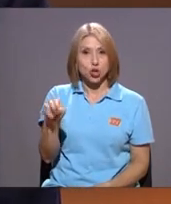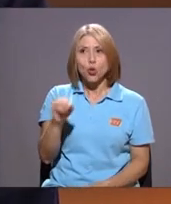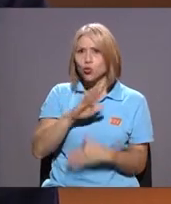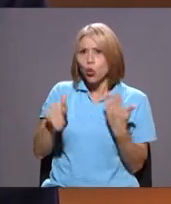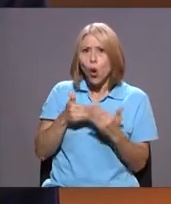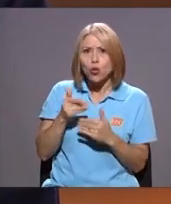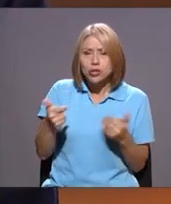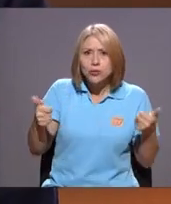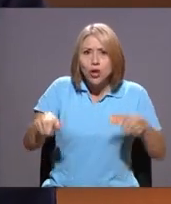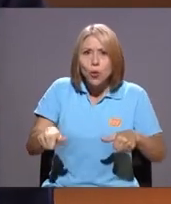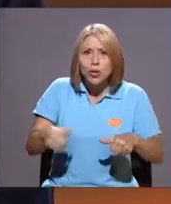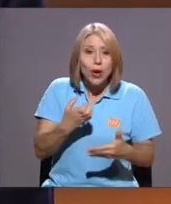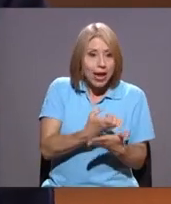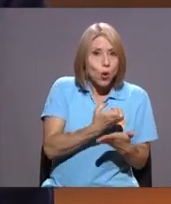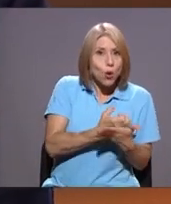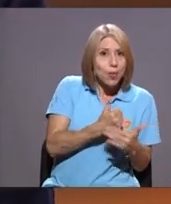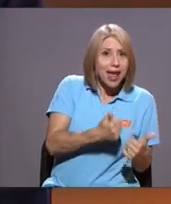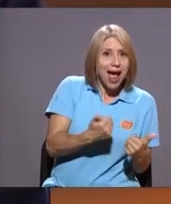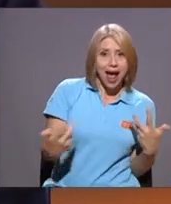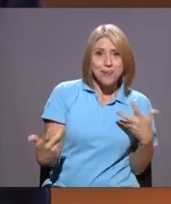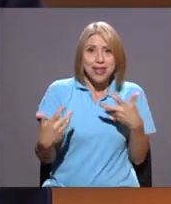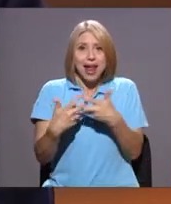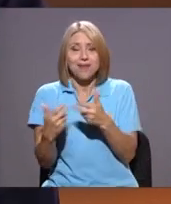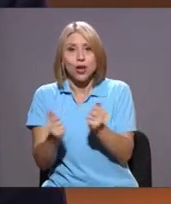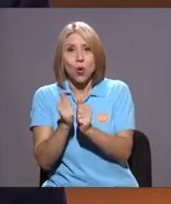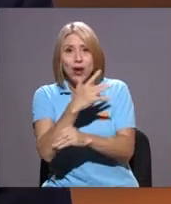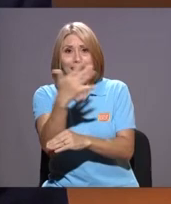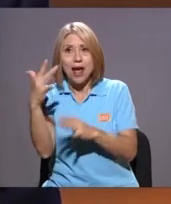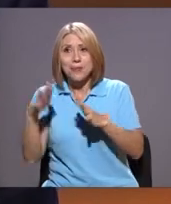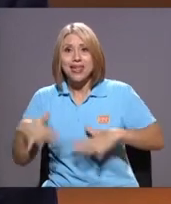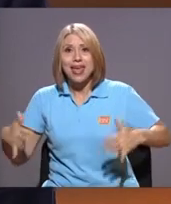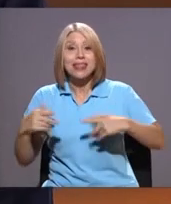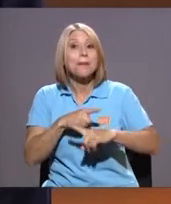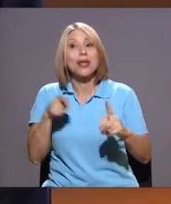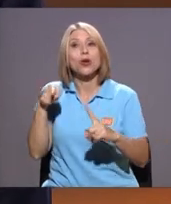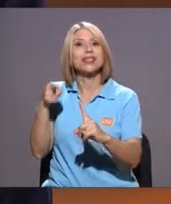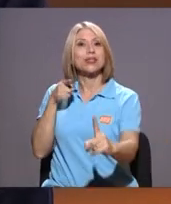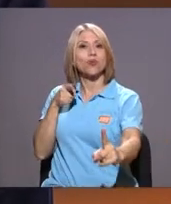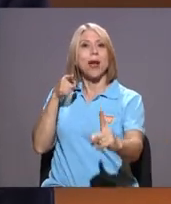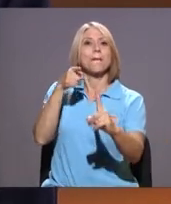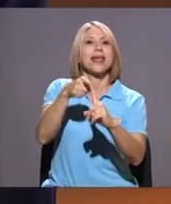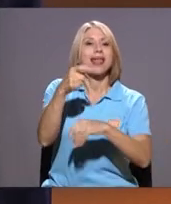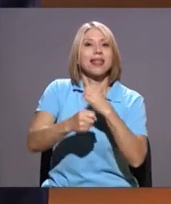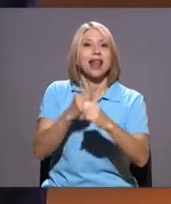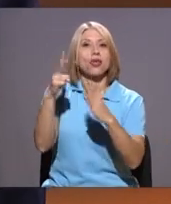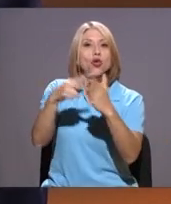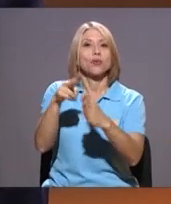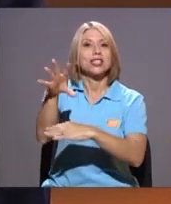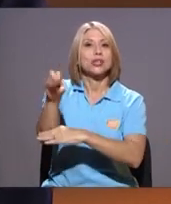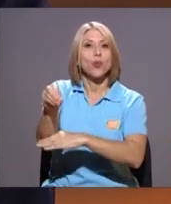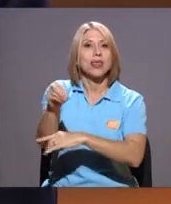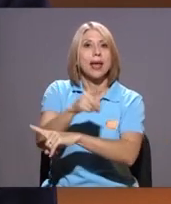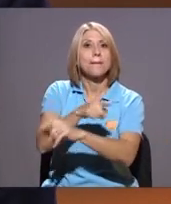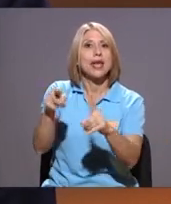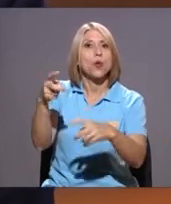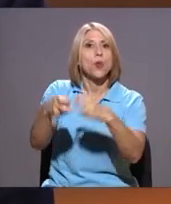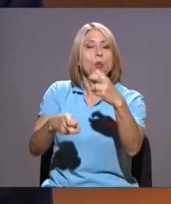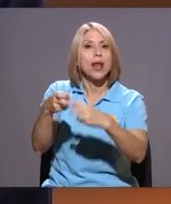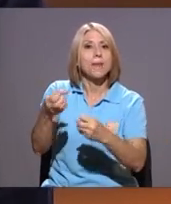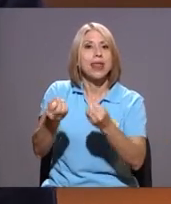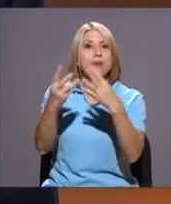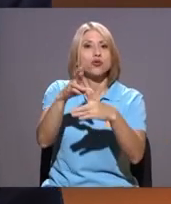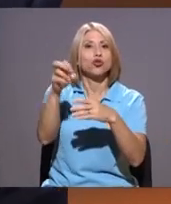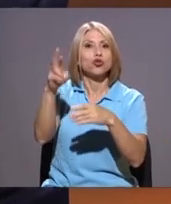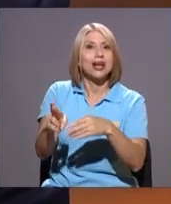pero es una meta del 2050 el problema de muchos costarricenses no es el 2050 el problema